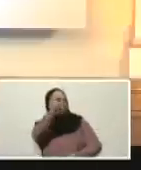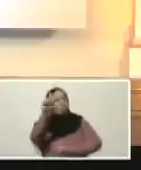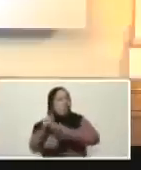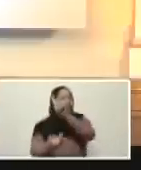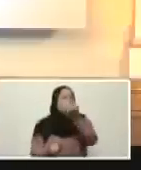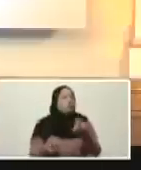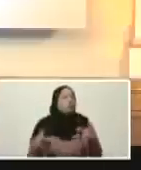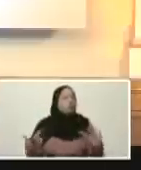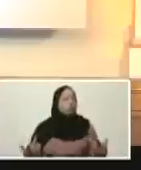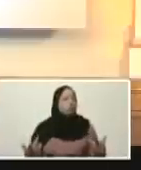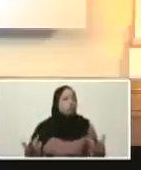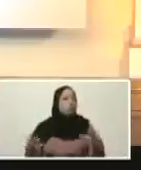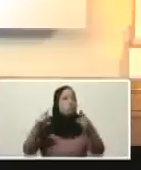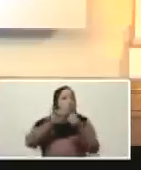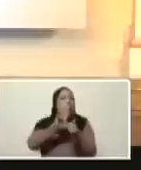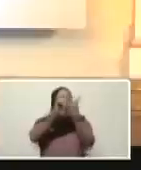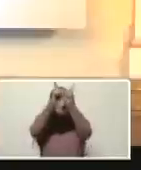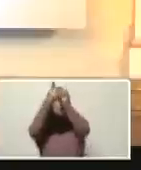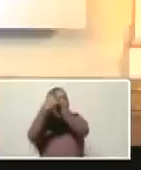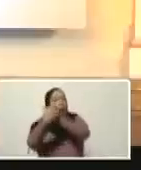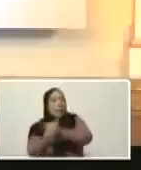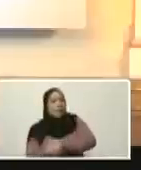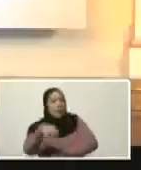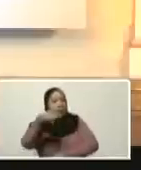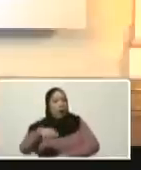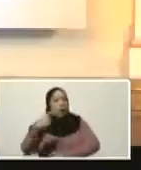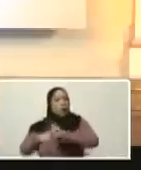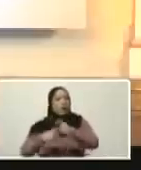convulso y cambiante siglo XXI?